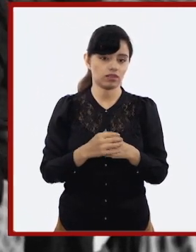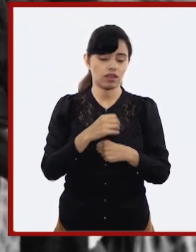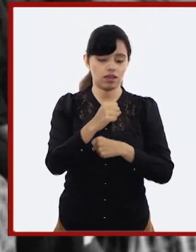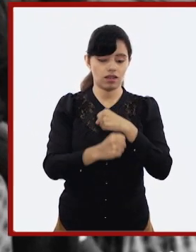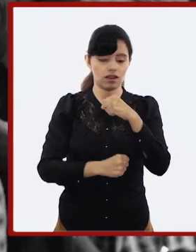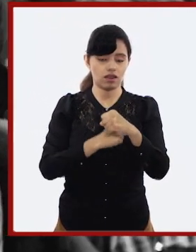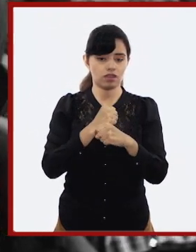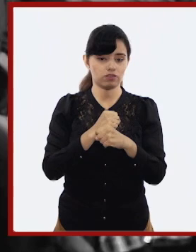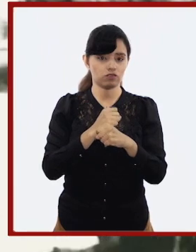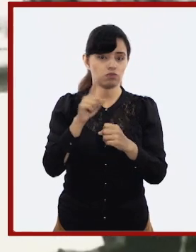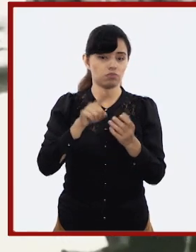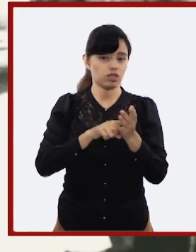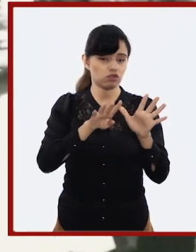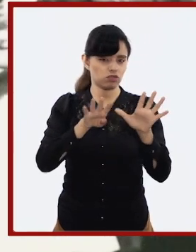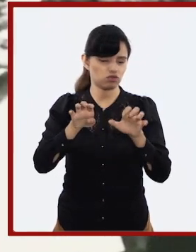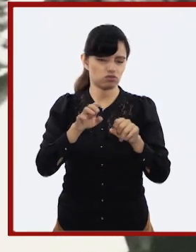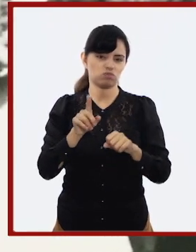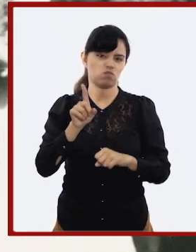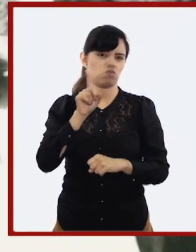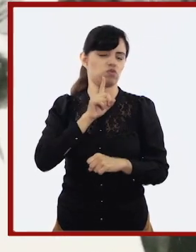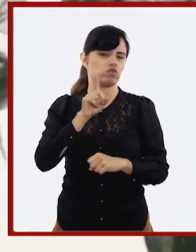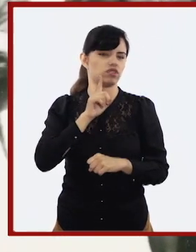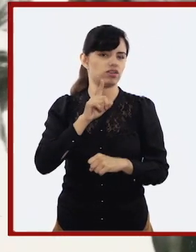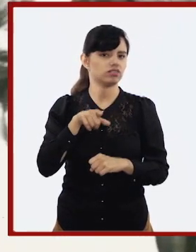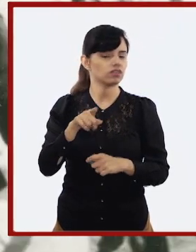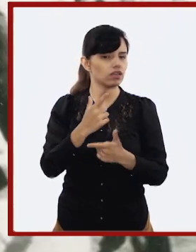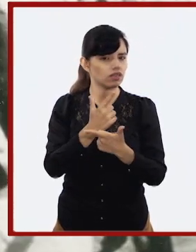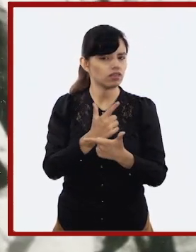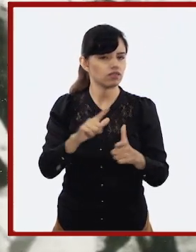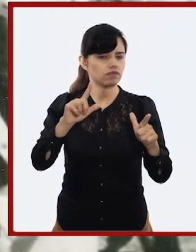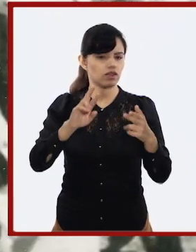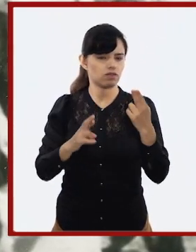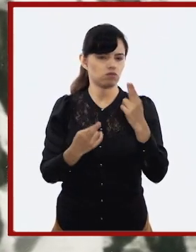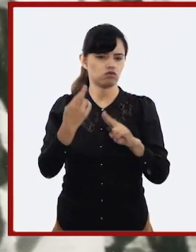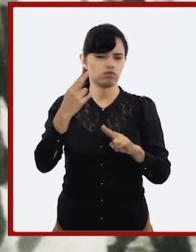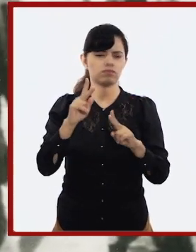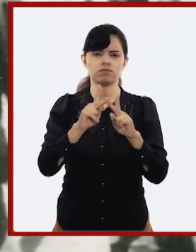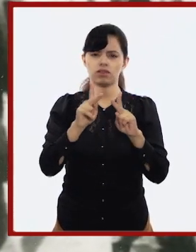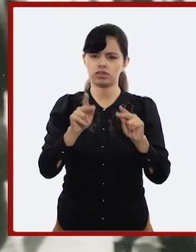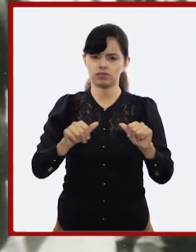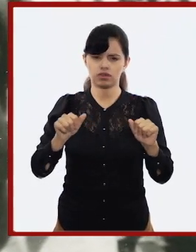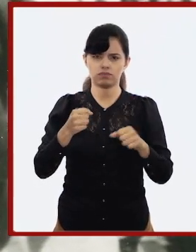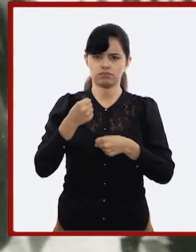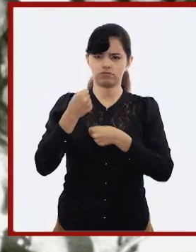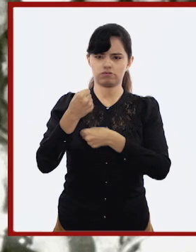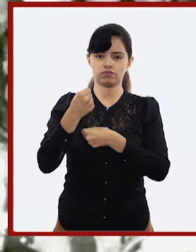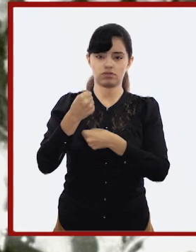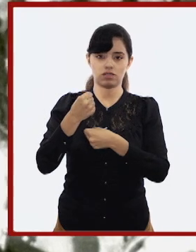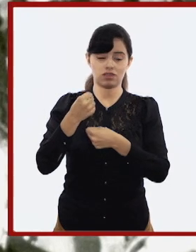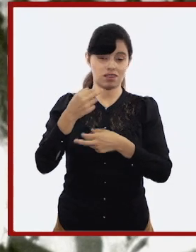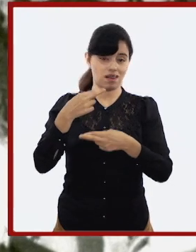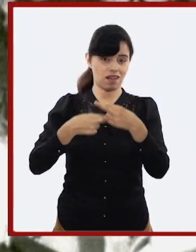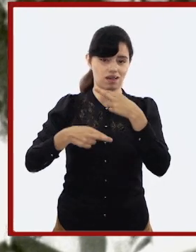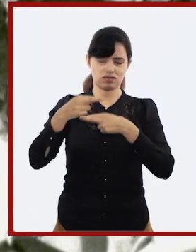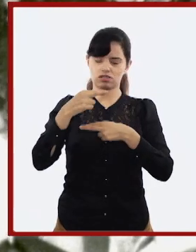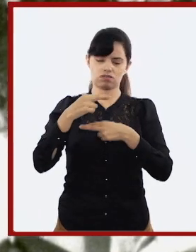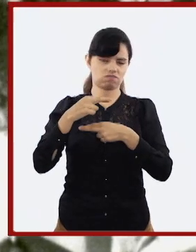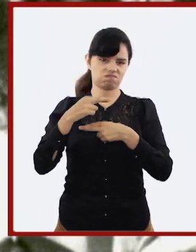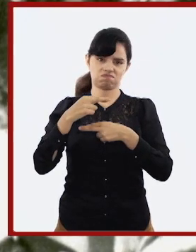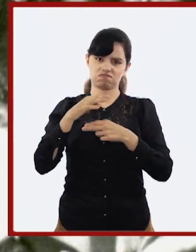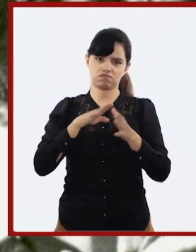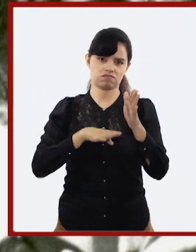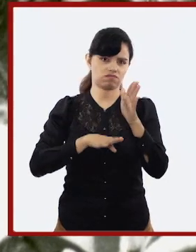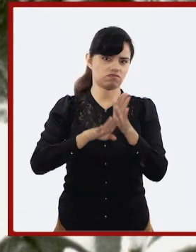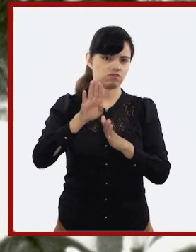fue la liberación de las mujeres. Fue una revolución pacífica e irreversible. Su fundamentación ha sido